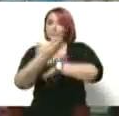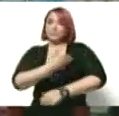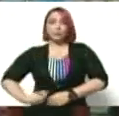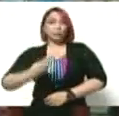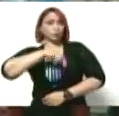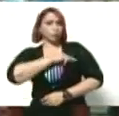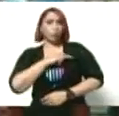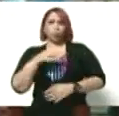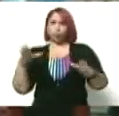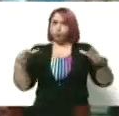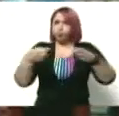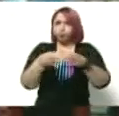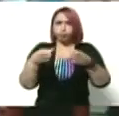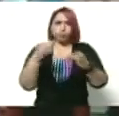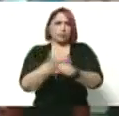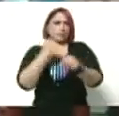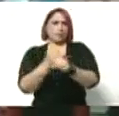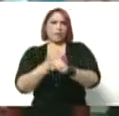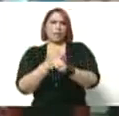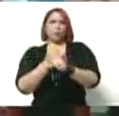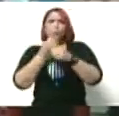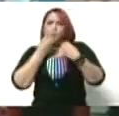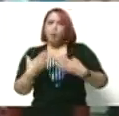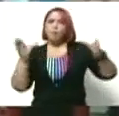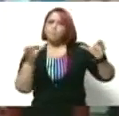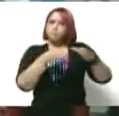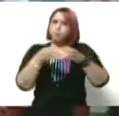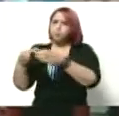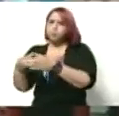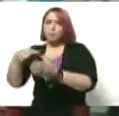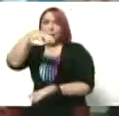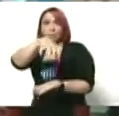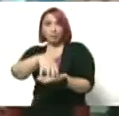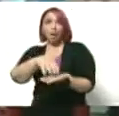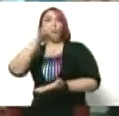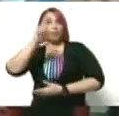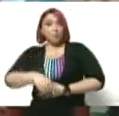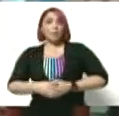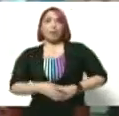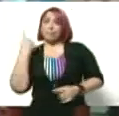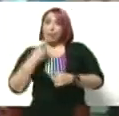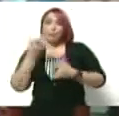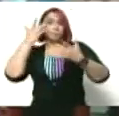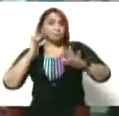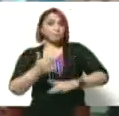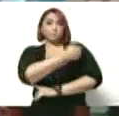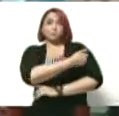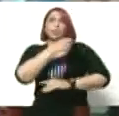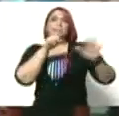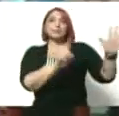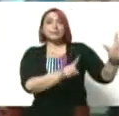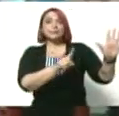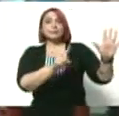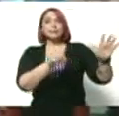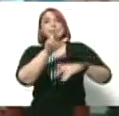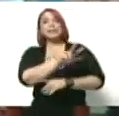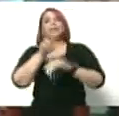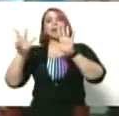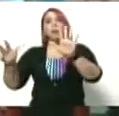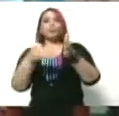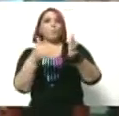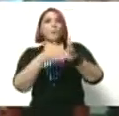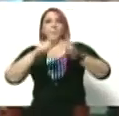todos activos trabajando como un buen equipo que somos bueno en el estado se prevé vacunar 638 mil habitantes